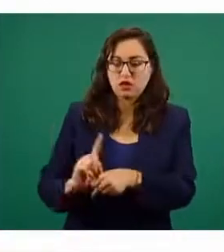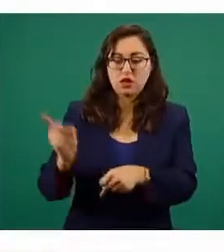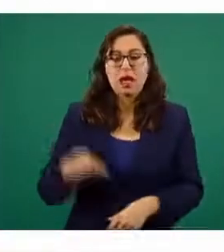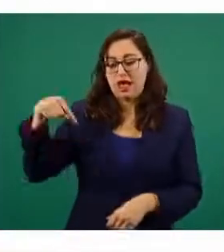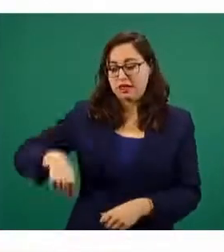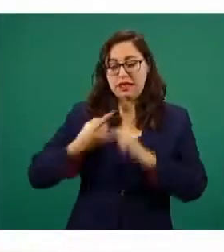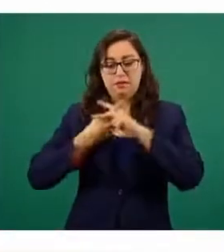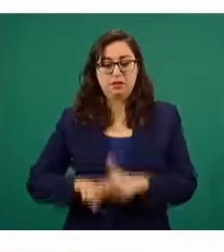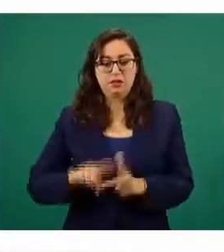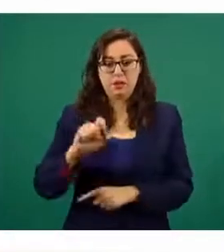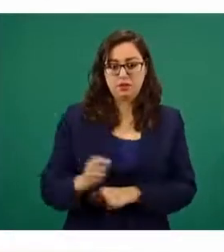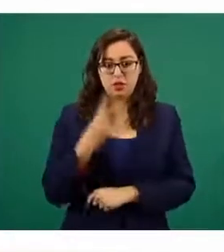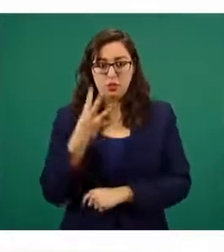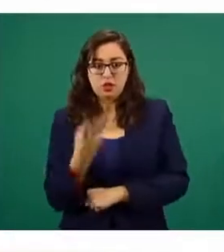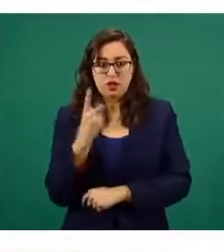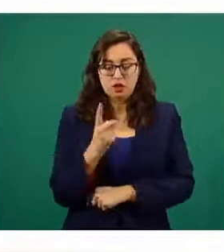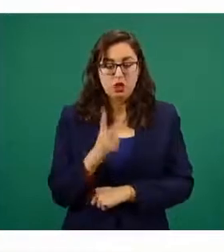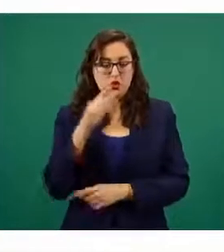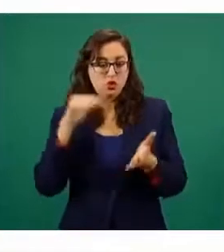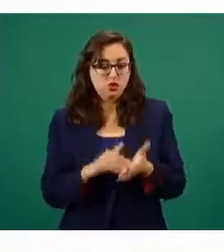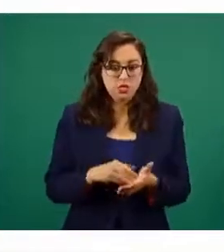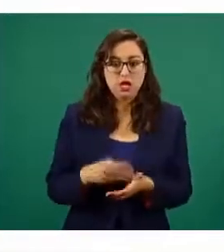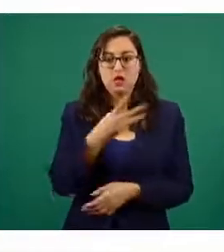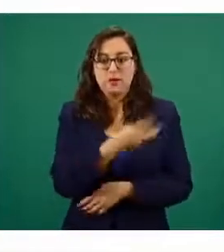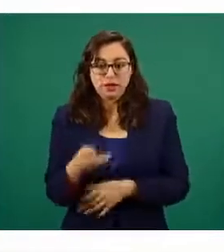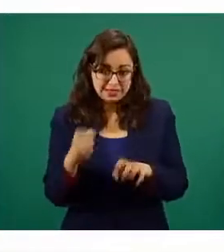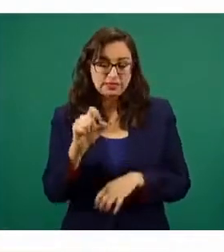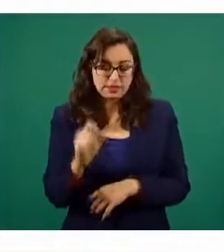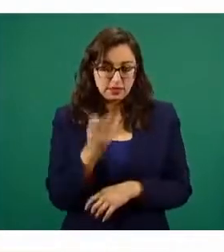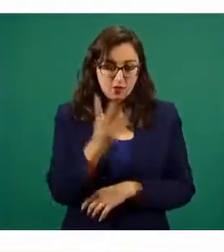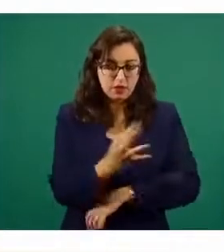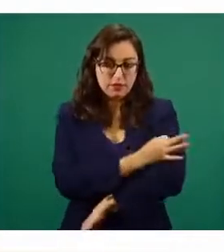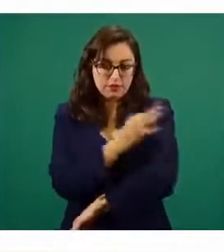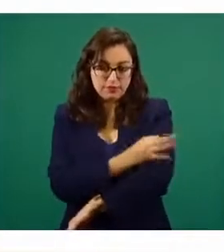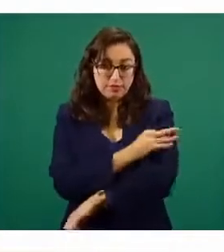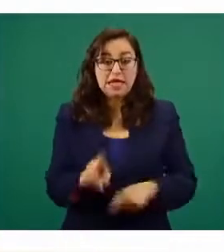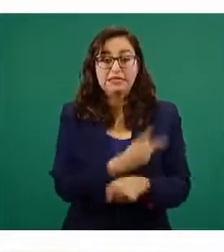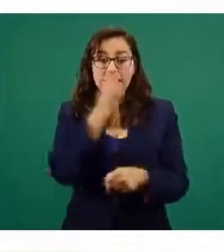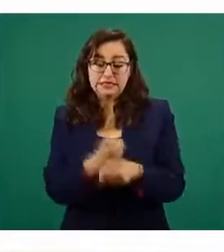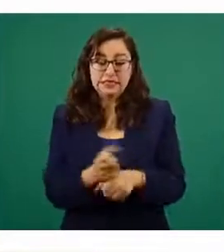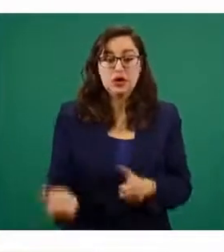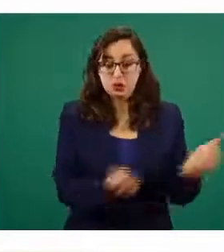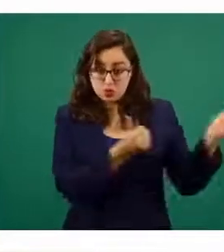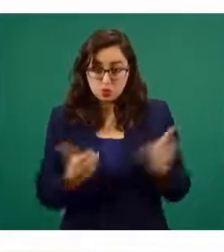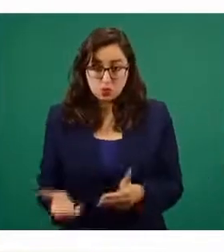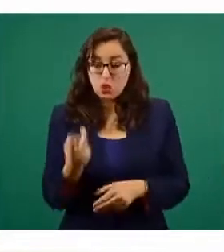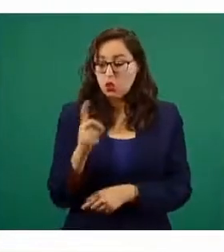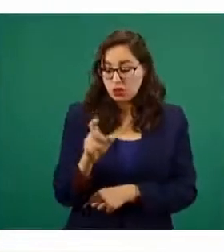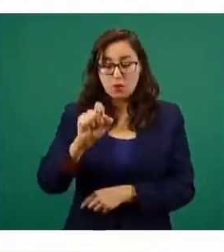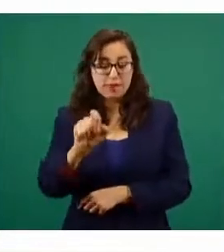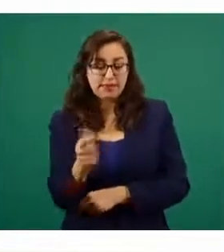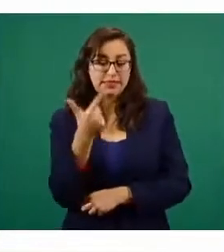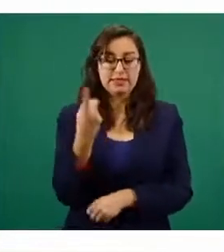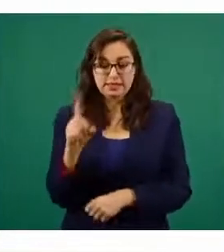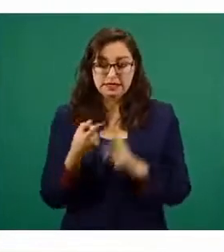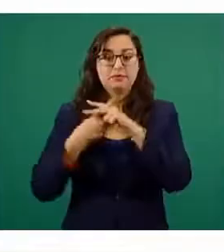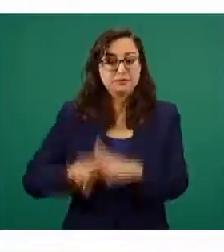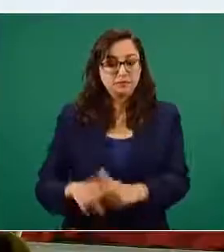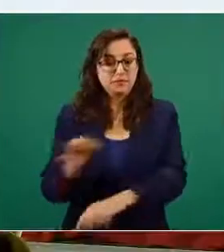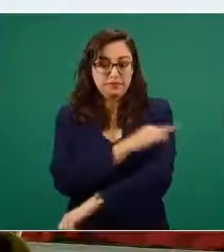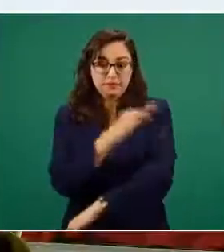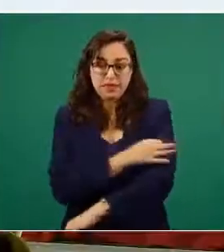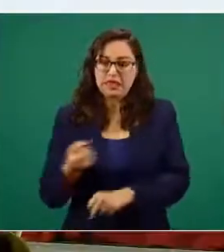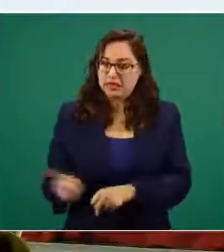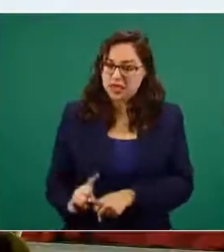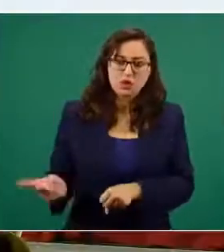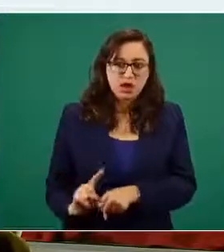México empezó el 24 de diciembre con 2,924 dosis. Posteriormente tuvimos un segundo embarque que empezó a utilizarse desde el domingo 27 de diciembre, y todos los días